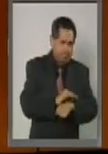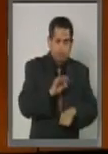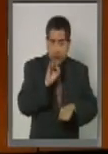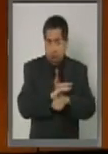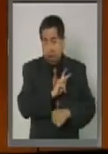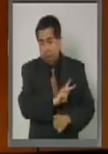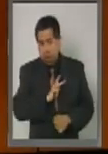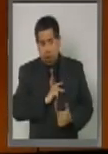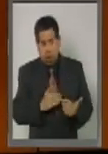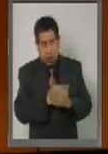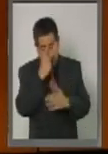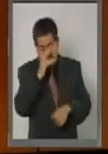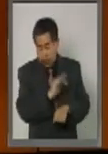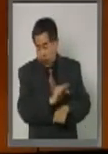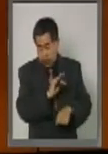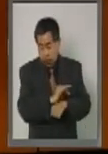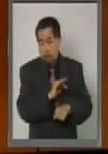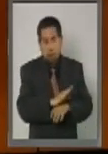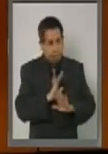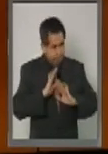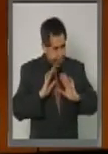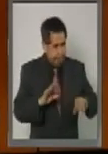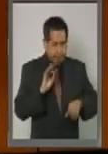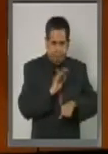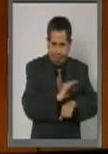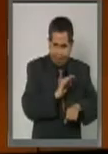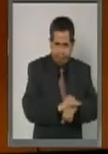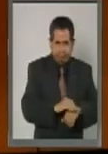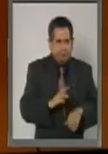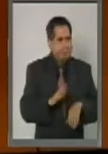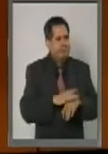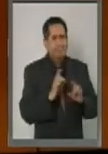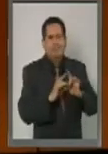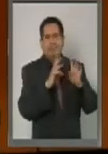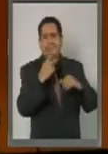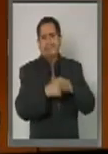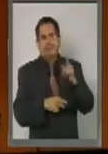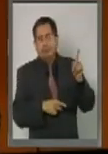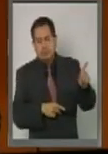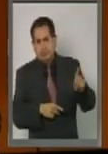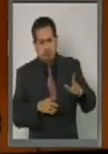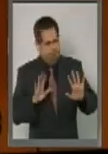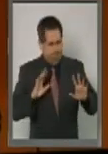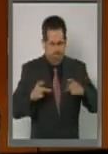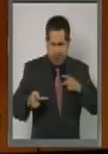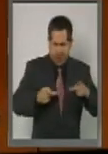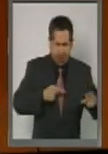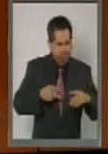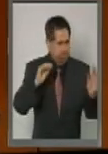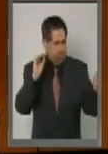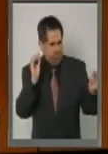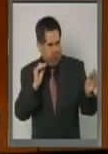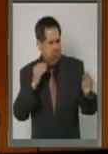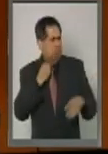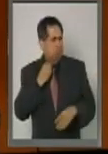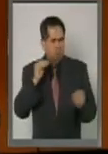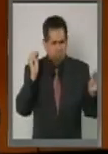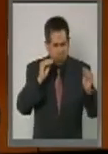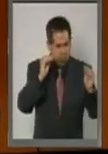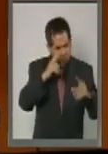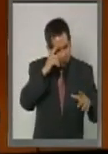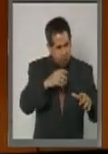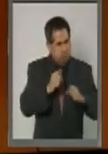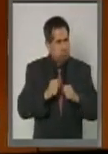los paisanos que se encuentran en una situación de riesgo ante las instancias jurídicas y preparar casos de litigio estratégico que habrán de